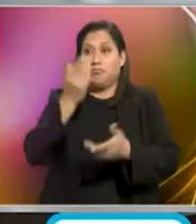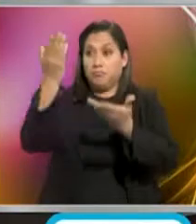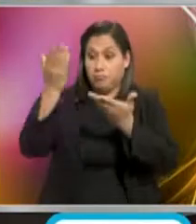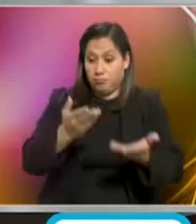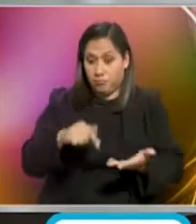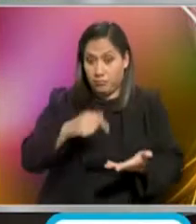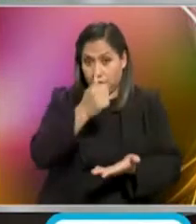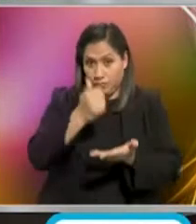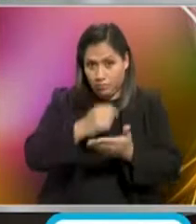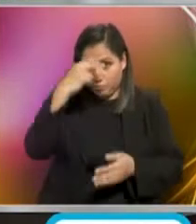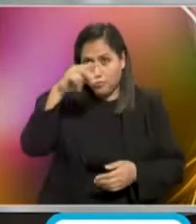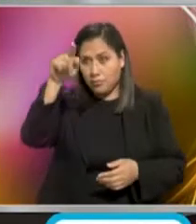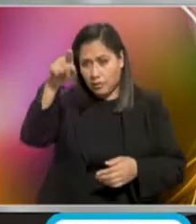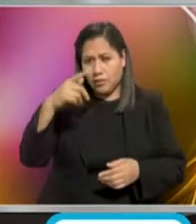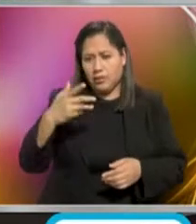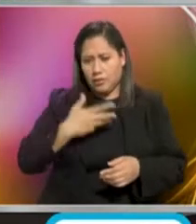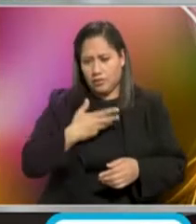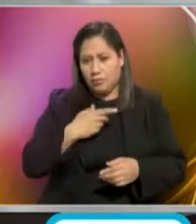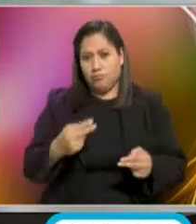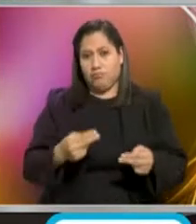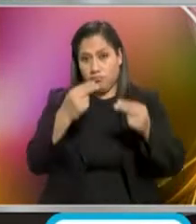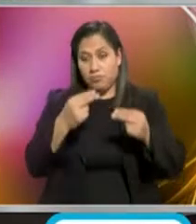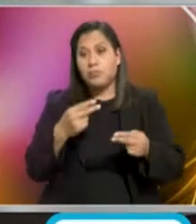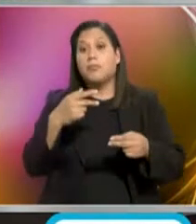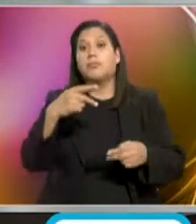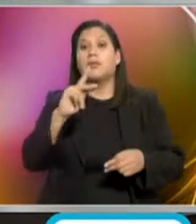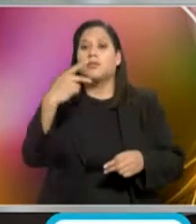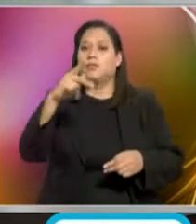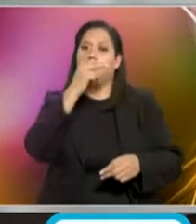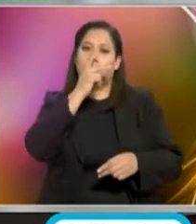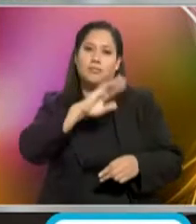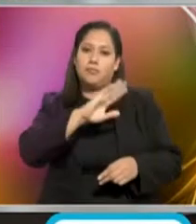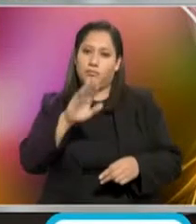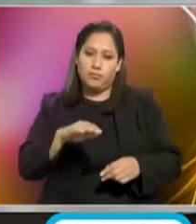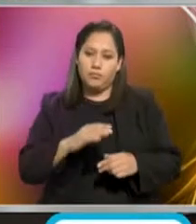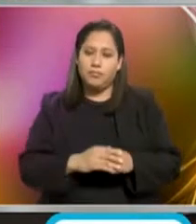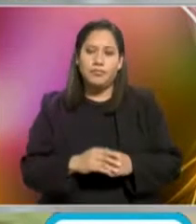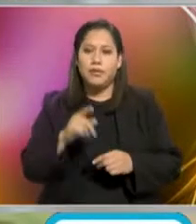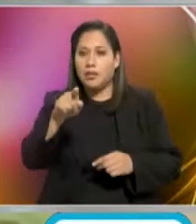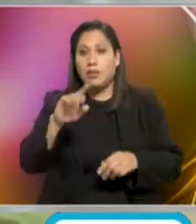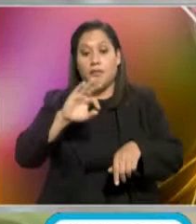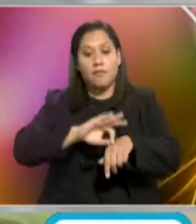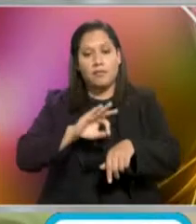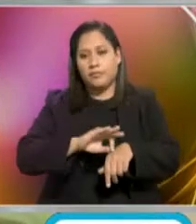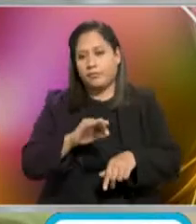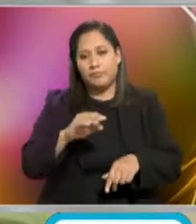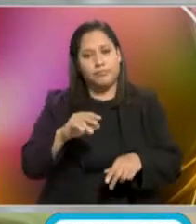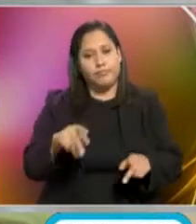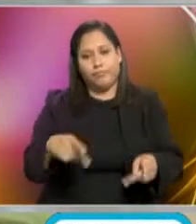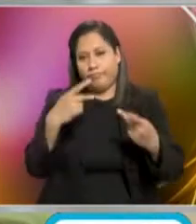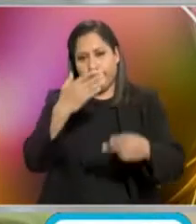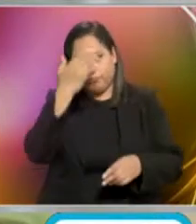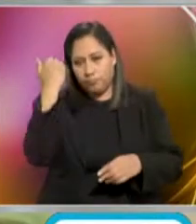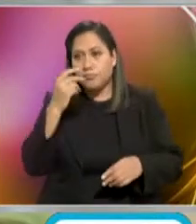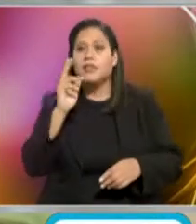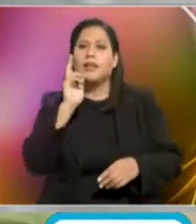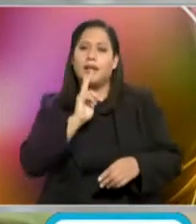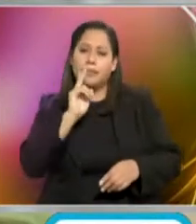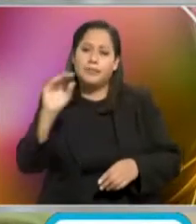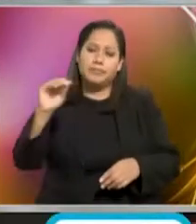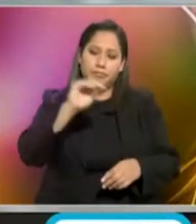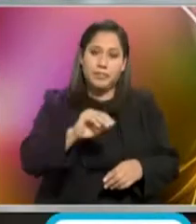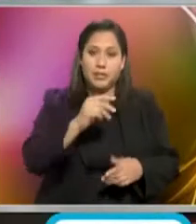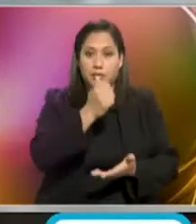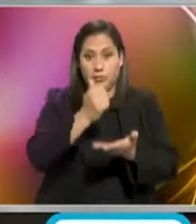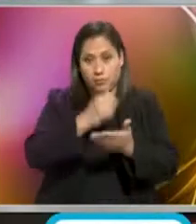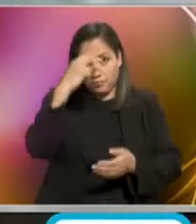Allá tenían una botica que era el negocio familiar, pero murió su padre. No le sabían ellos a la farmacia y vinieron a probar suerte a la Ciudad de